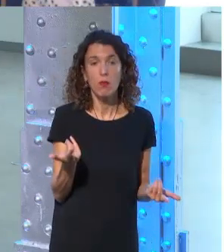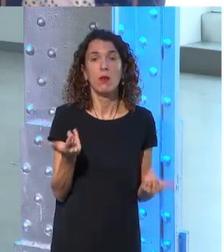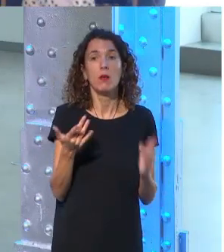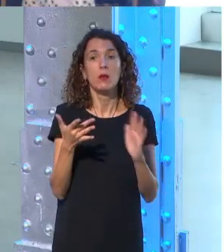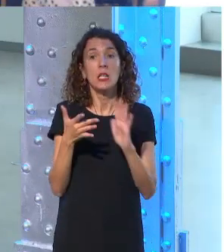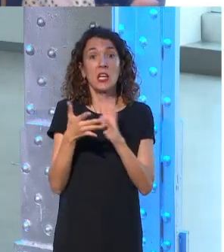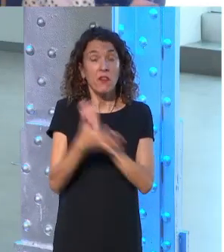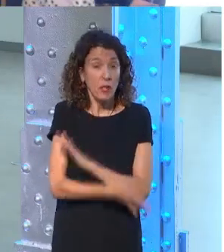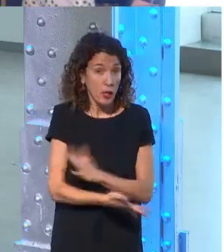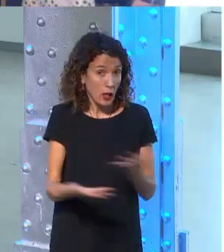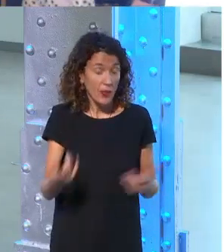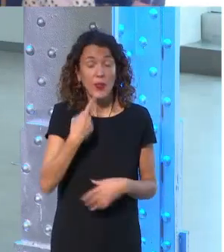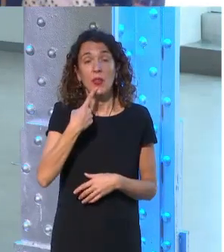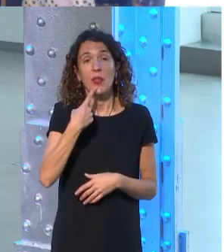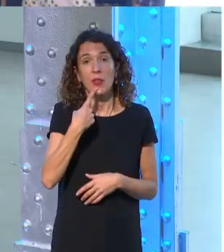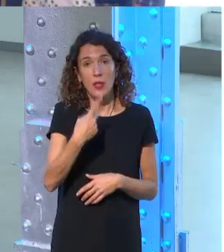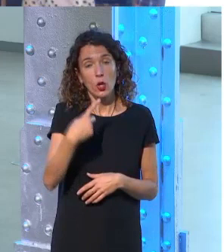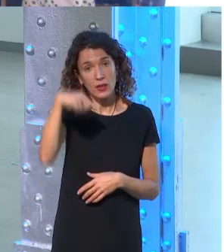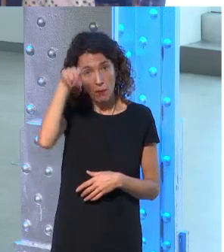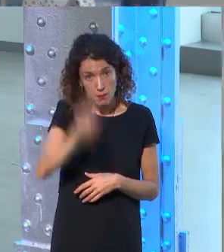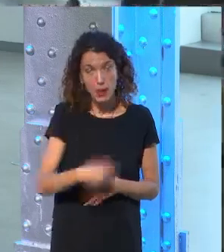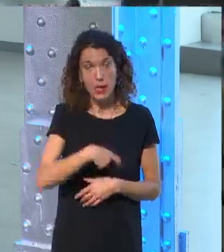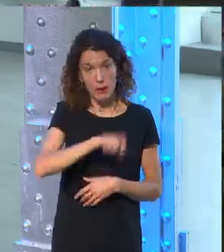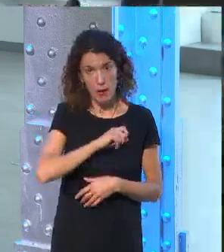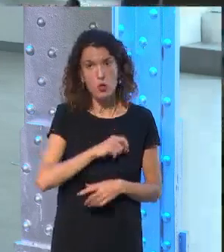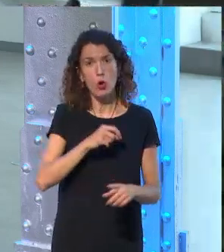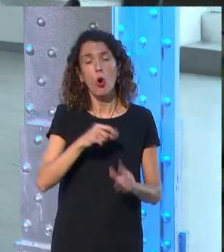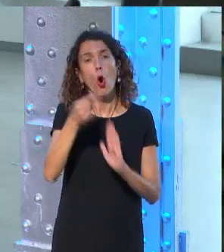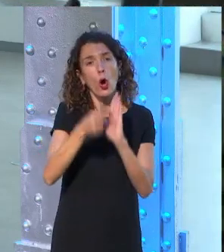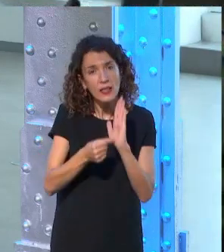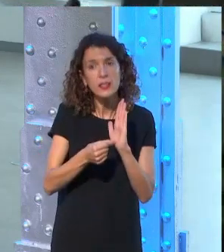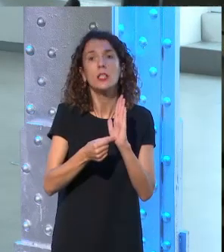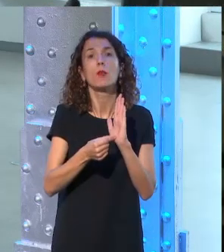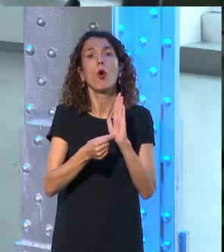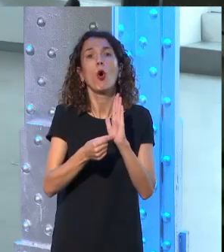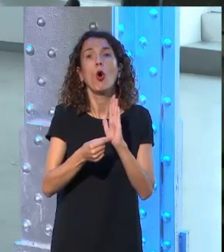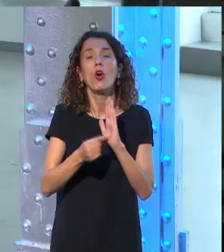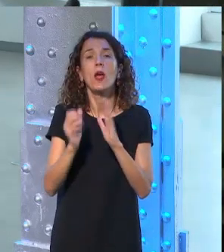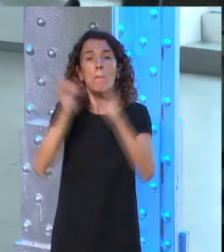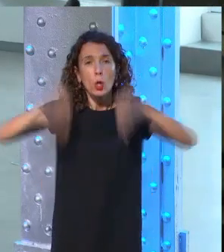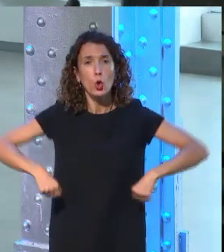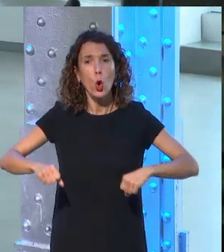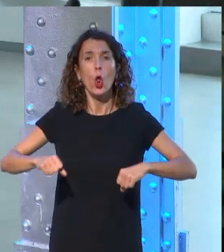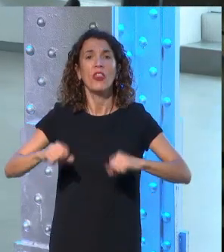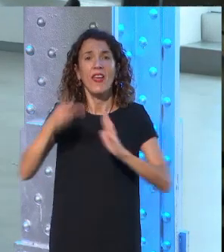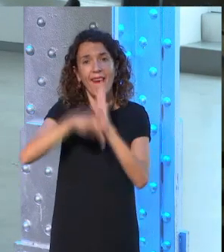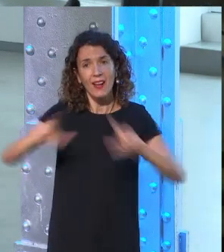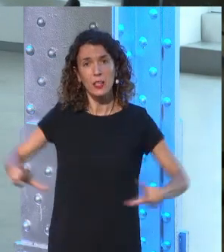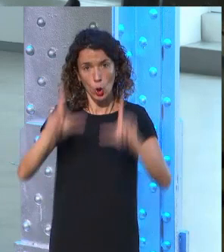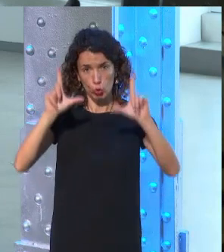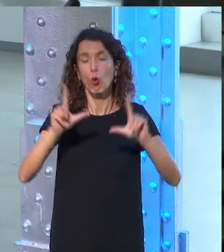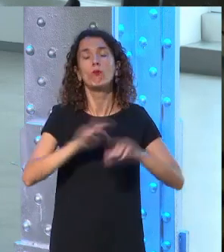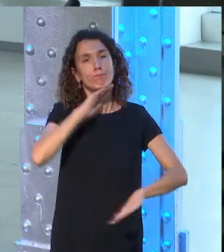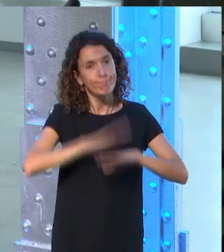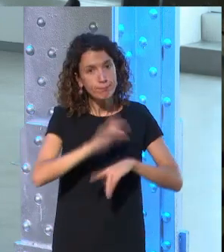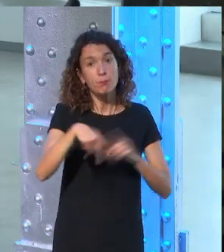Entonces, también deciros que España ha cumplido los objetivos del protocolo de Kioto, ha cumplido, va a cumplir